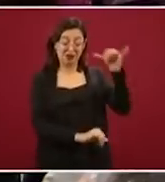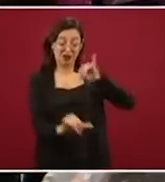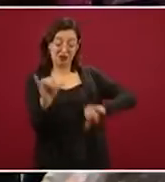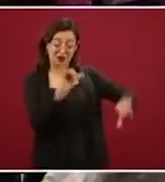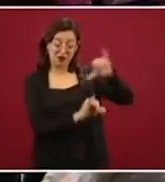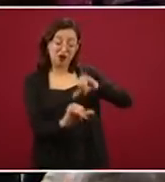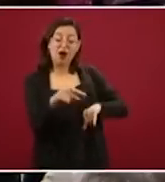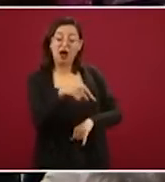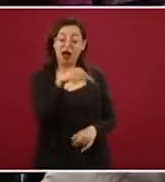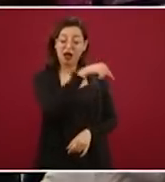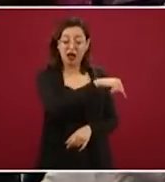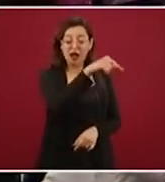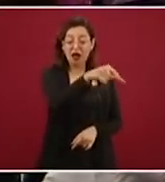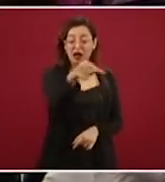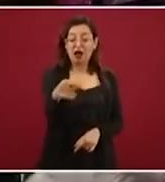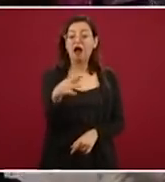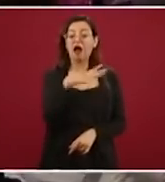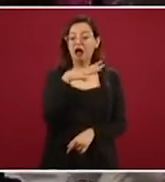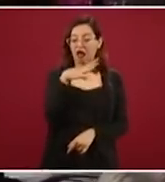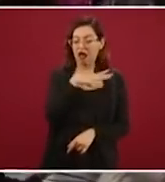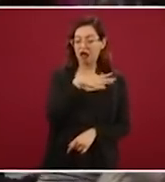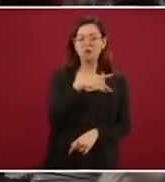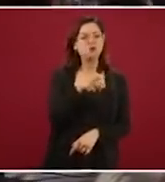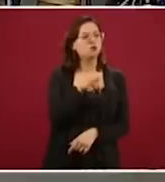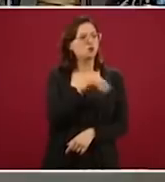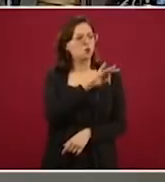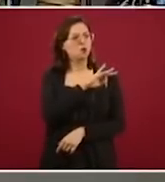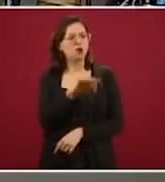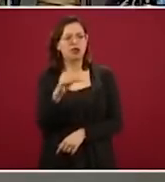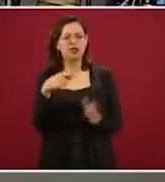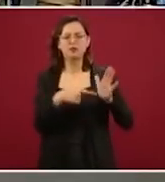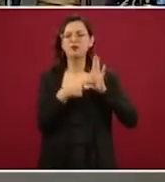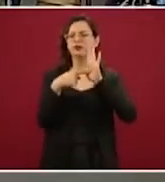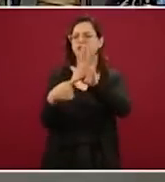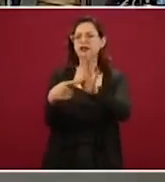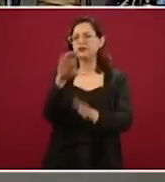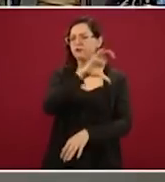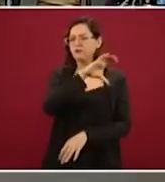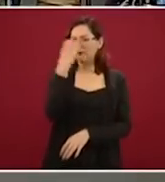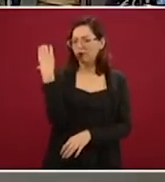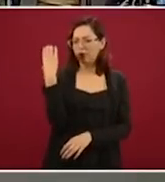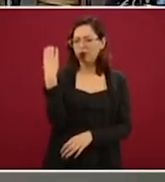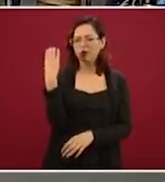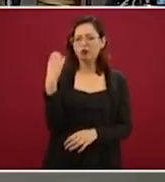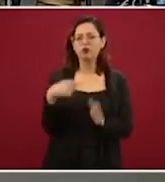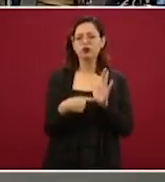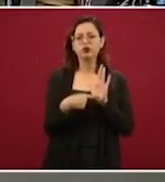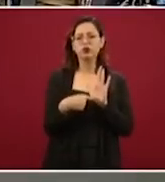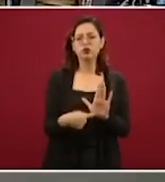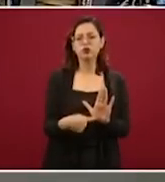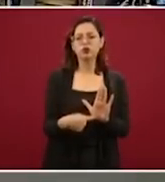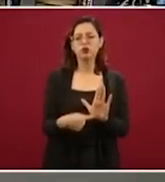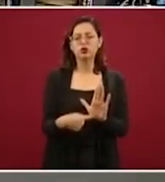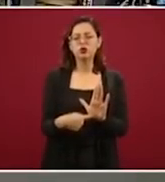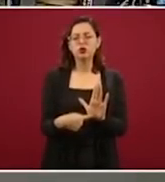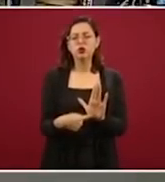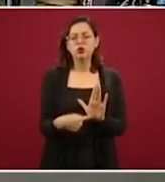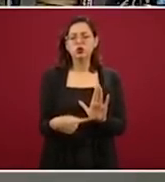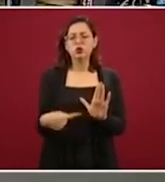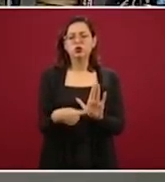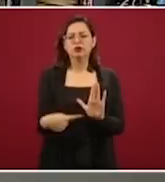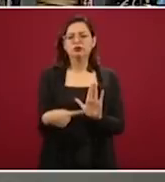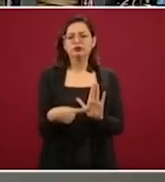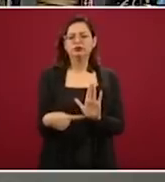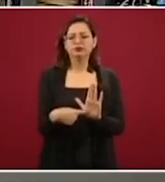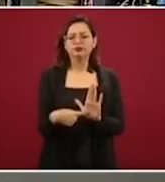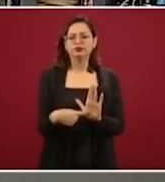no nos muestran la foto de cómo